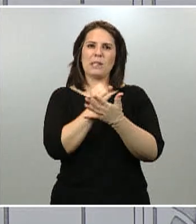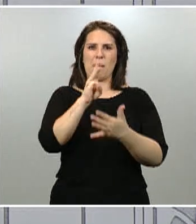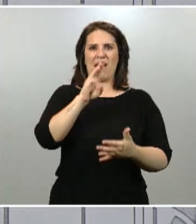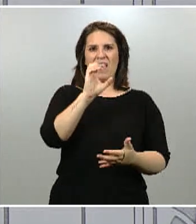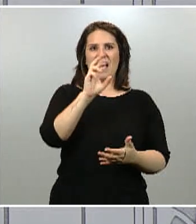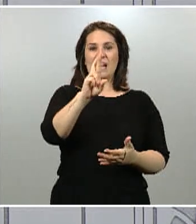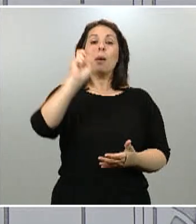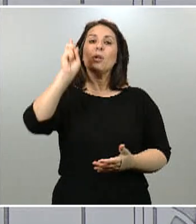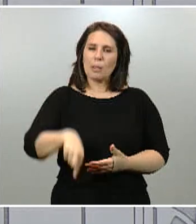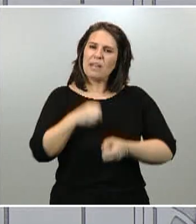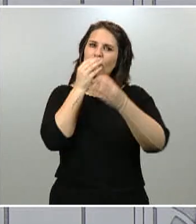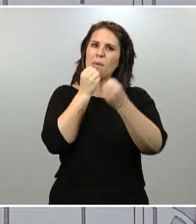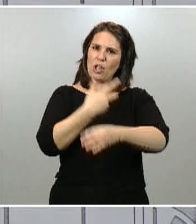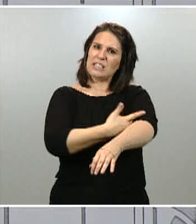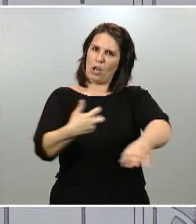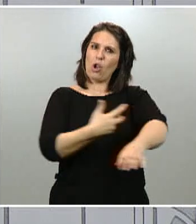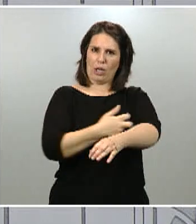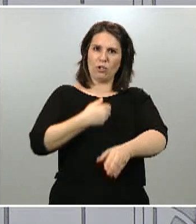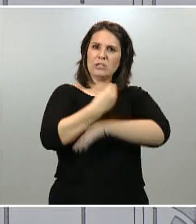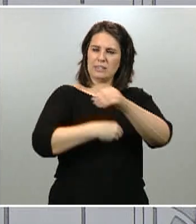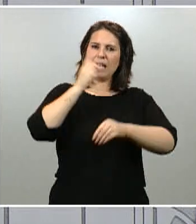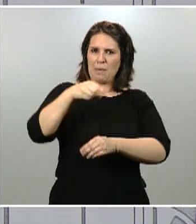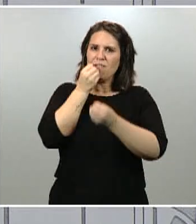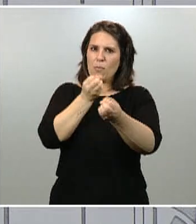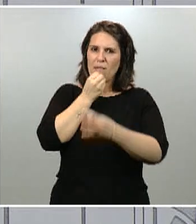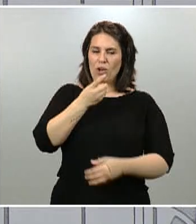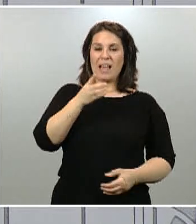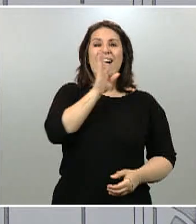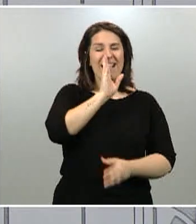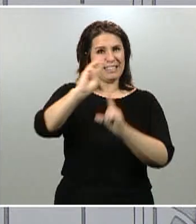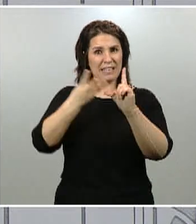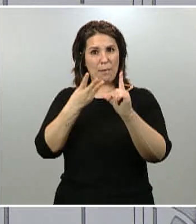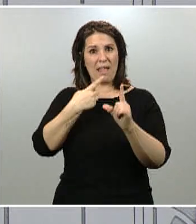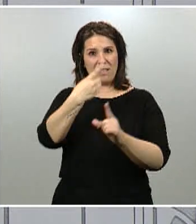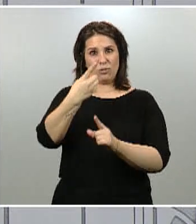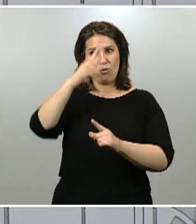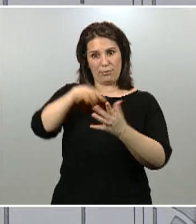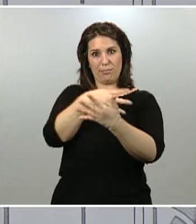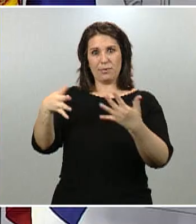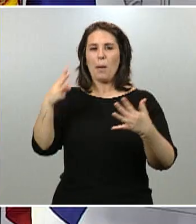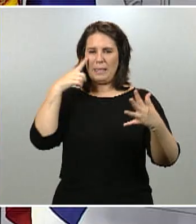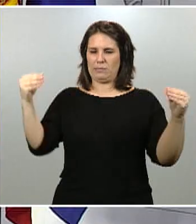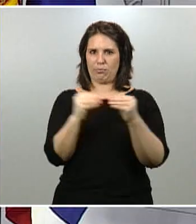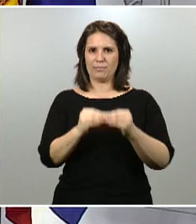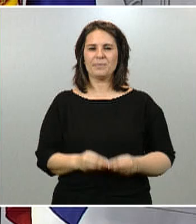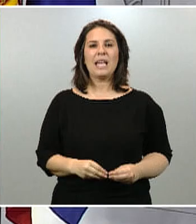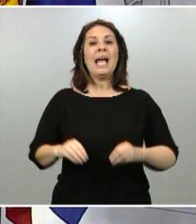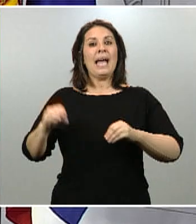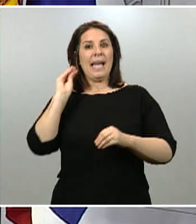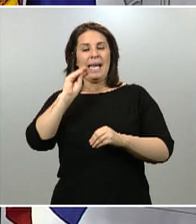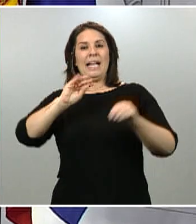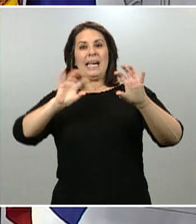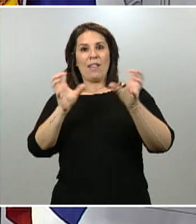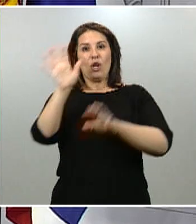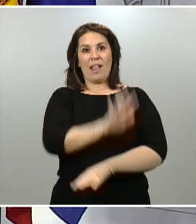serológicos realizados y en esa tabla ya verán que los totales coinciden. Radio Nacional de España le pregunta por